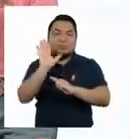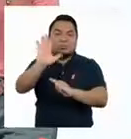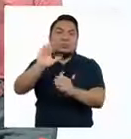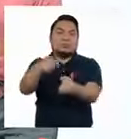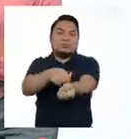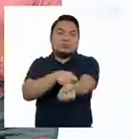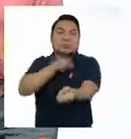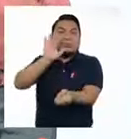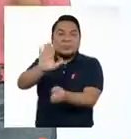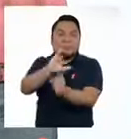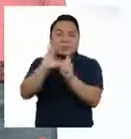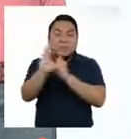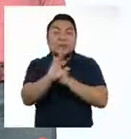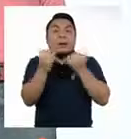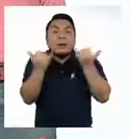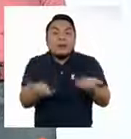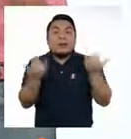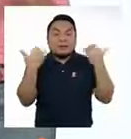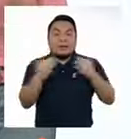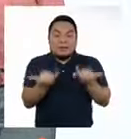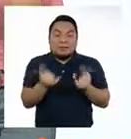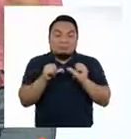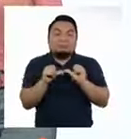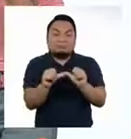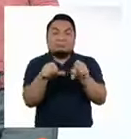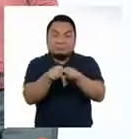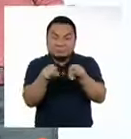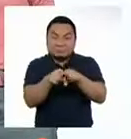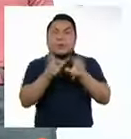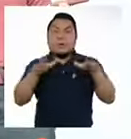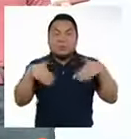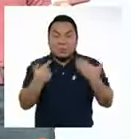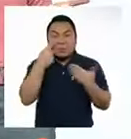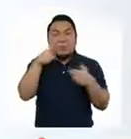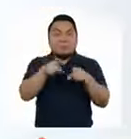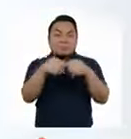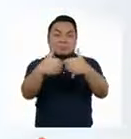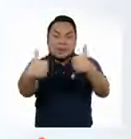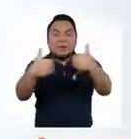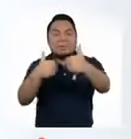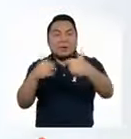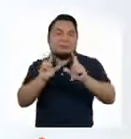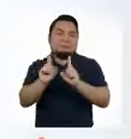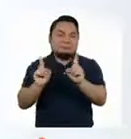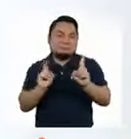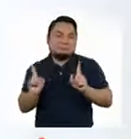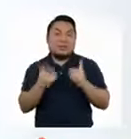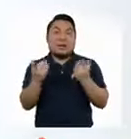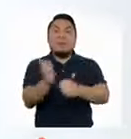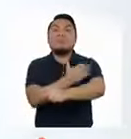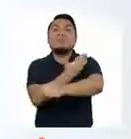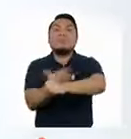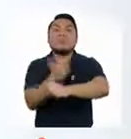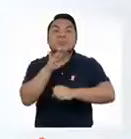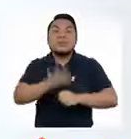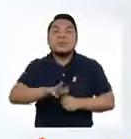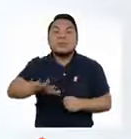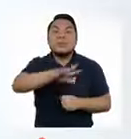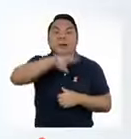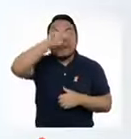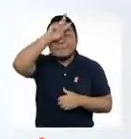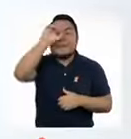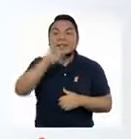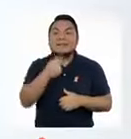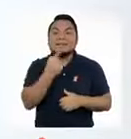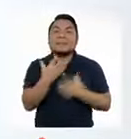rituales. Ahora, aunque siguen presentes, también se pueden dar por separado. En la música de nuestro país se